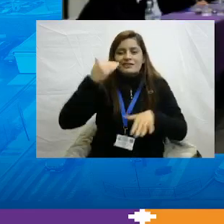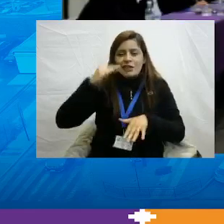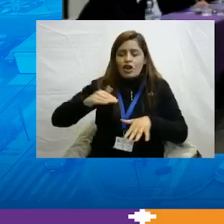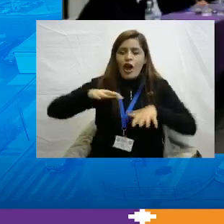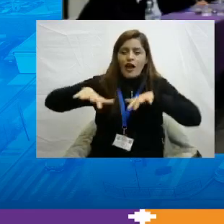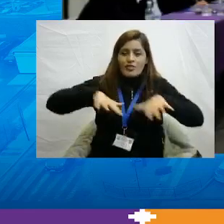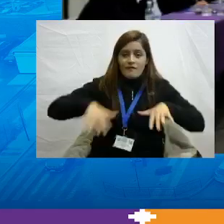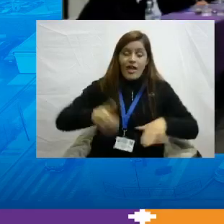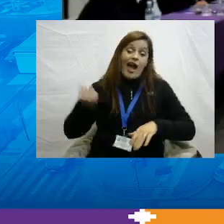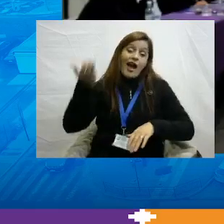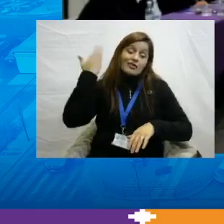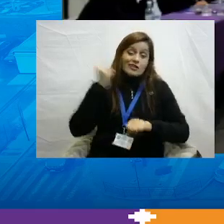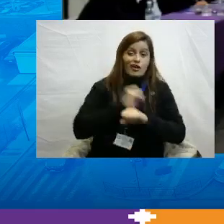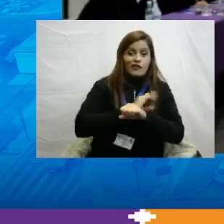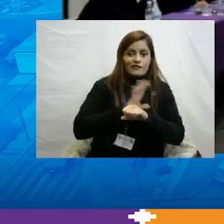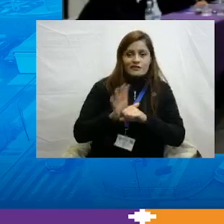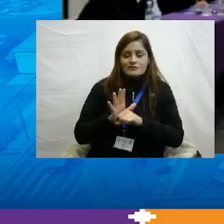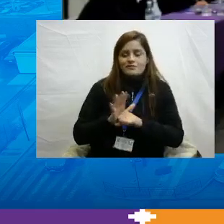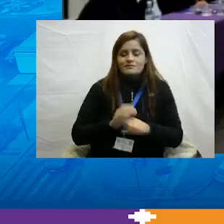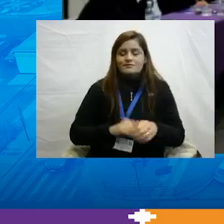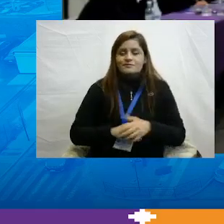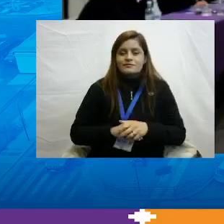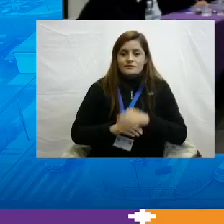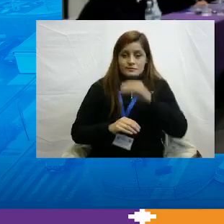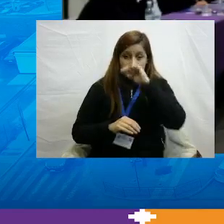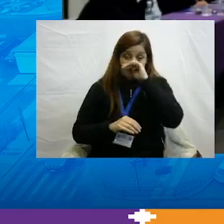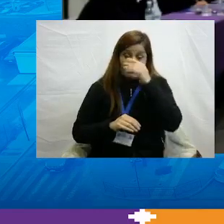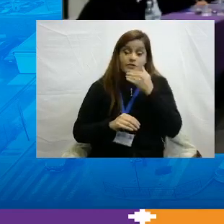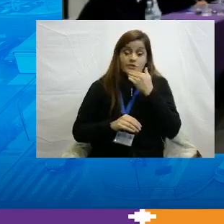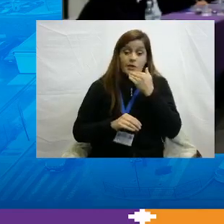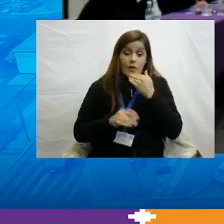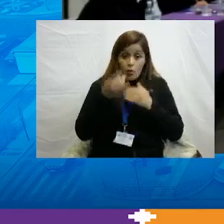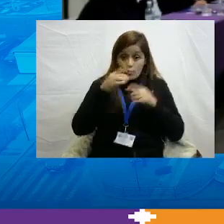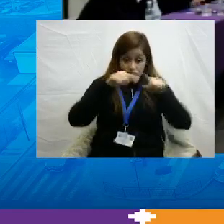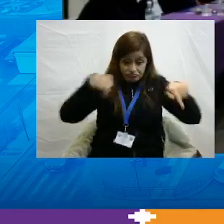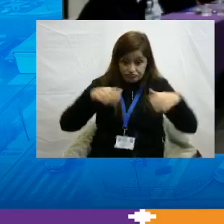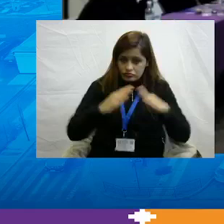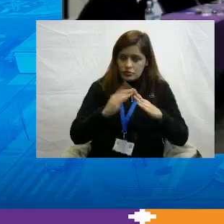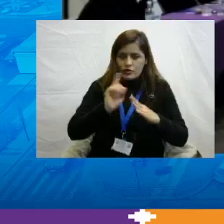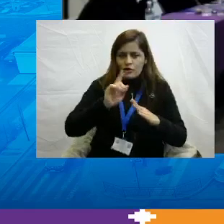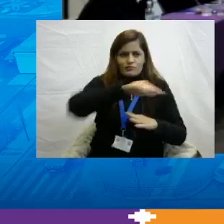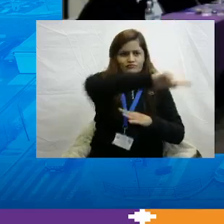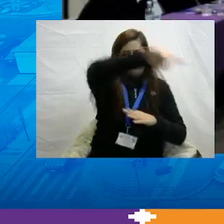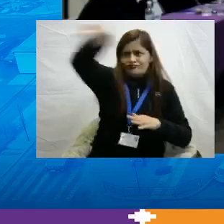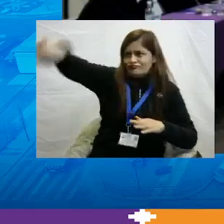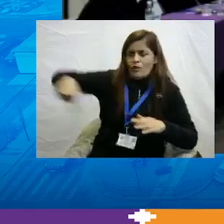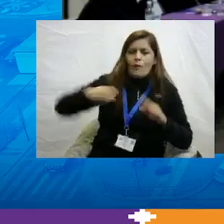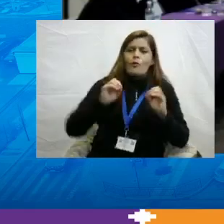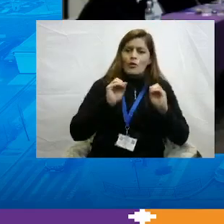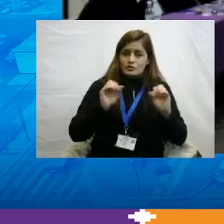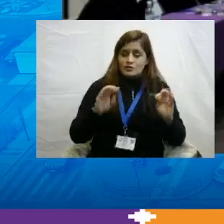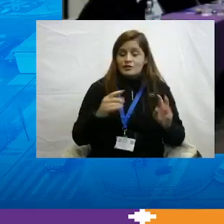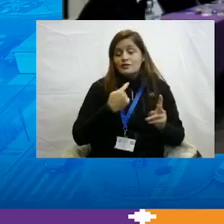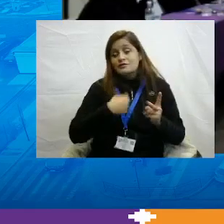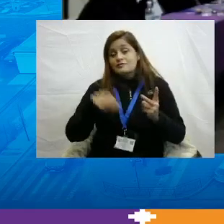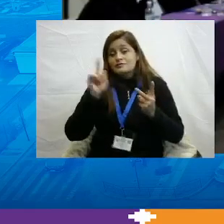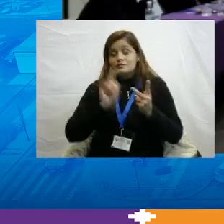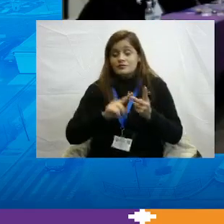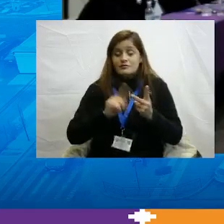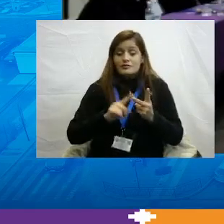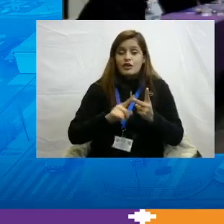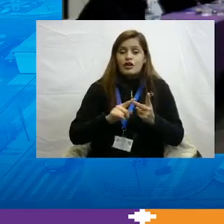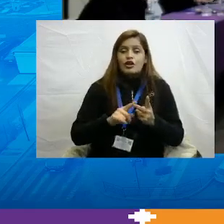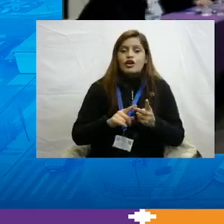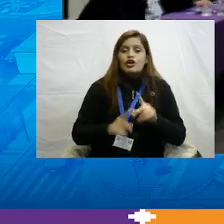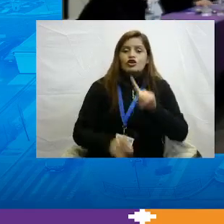no solamente de su población, sino que también de los alrededores. Y también referirme al mejoramiento de la sede Solidaridad y Esfuerzo.